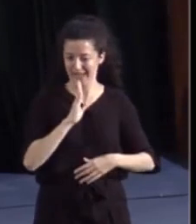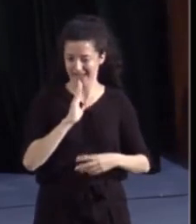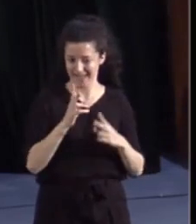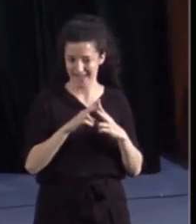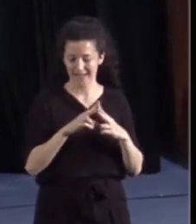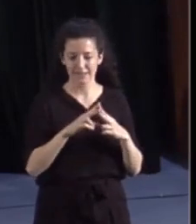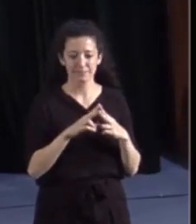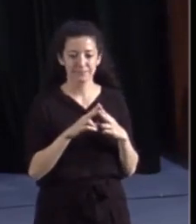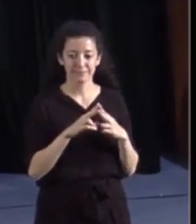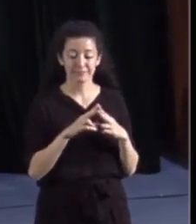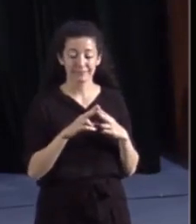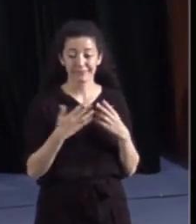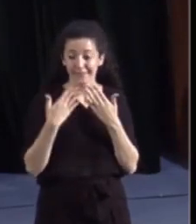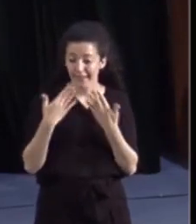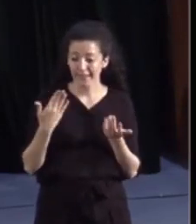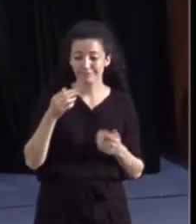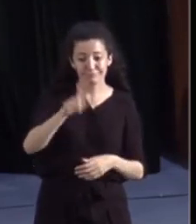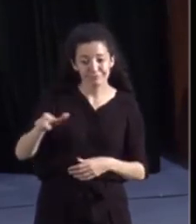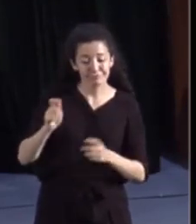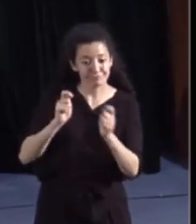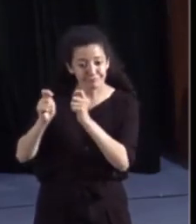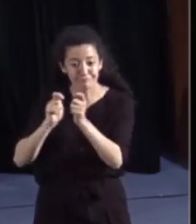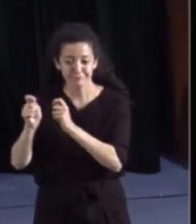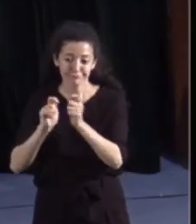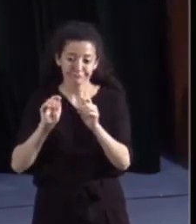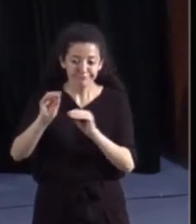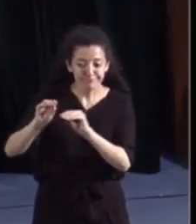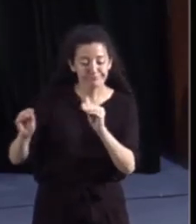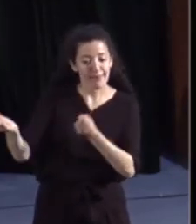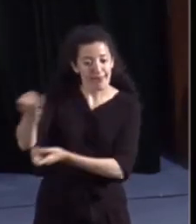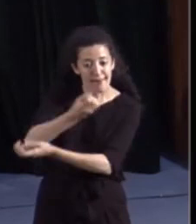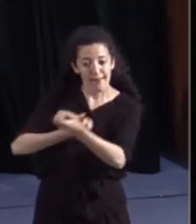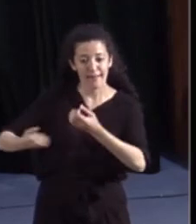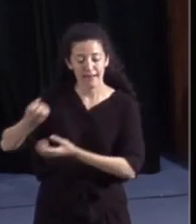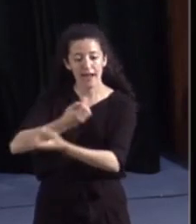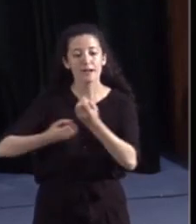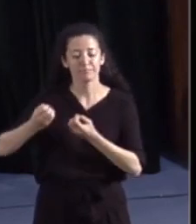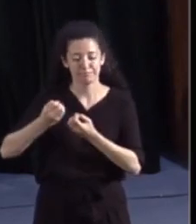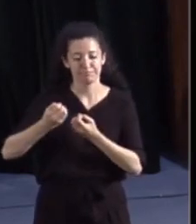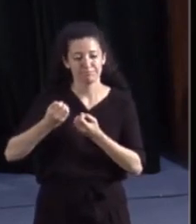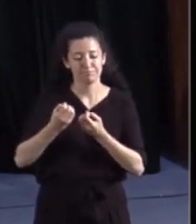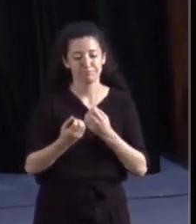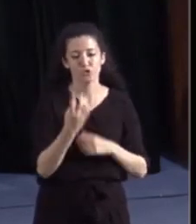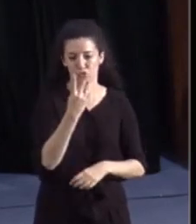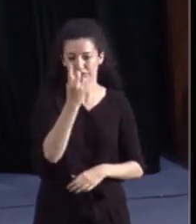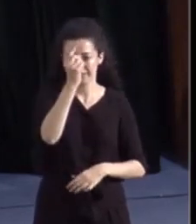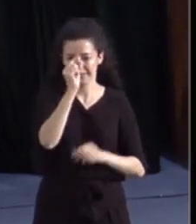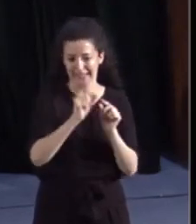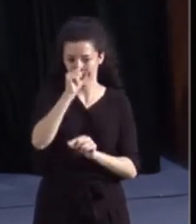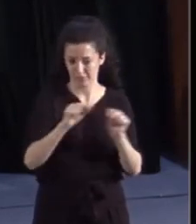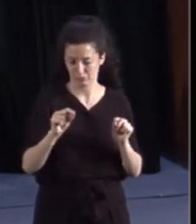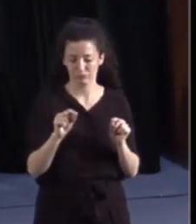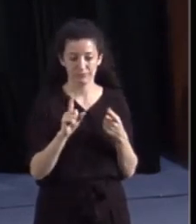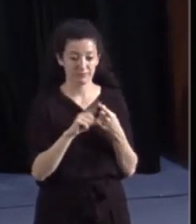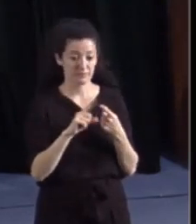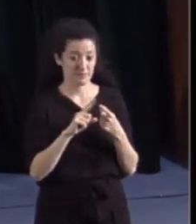de entrevistas y grupos de discusión con usuarios, hemos seleccionado dos tamaños. Un tamaño pequeño, que es un cuarto